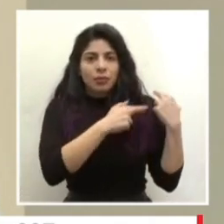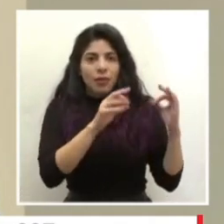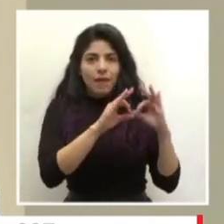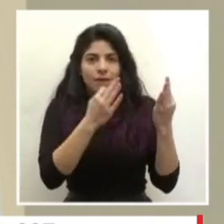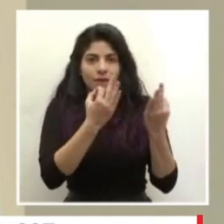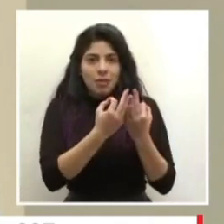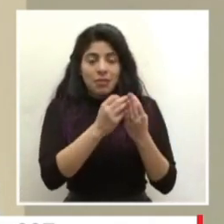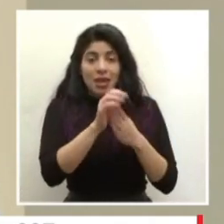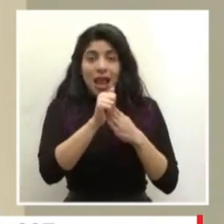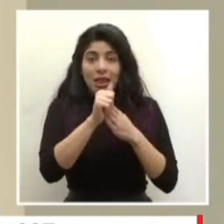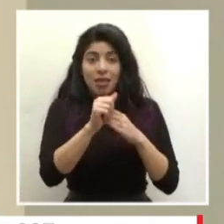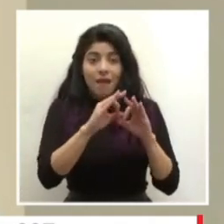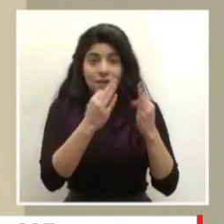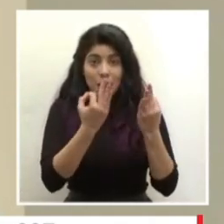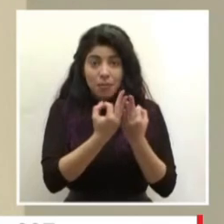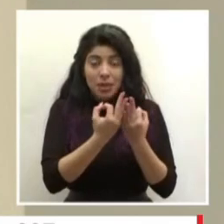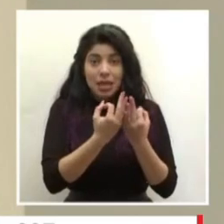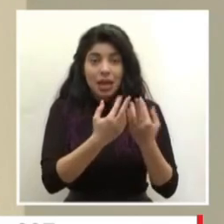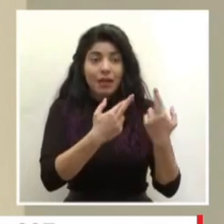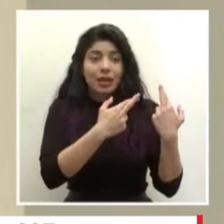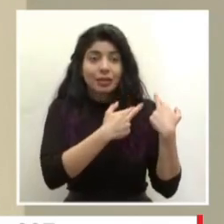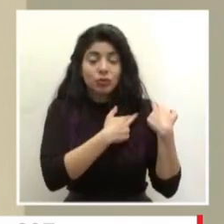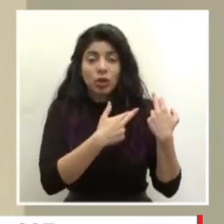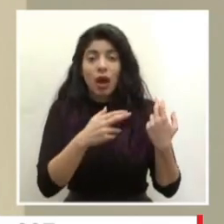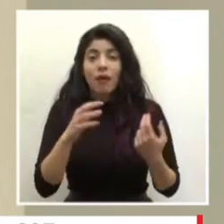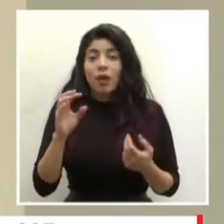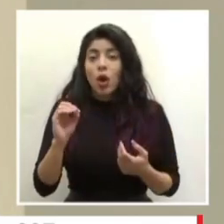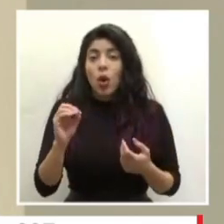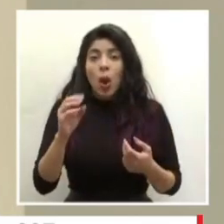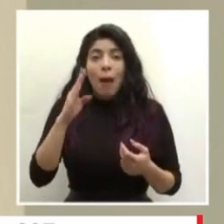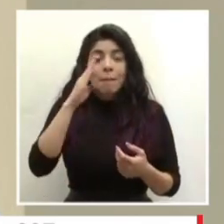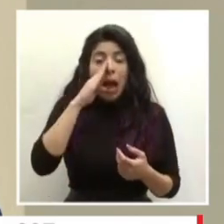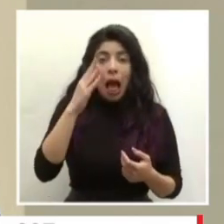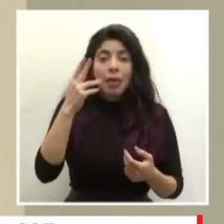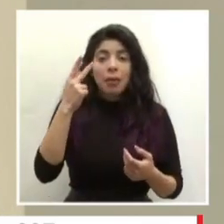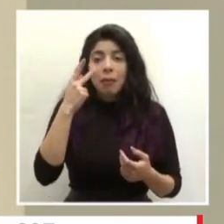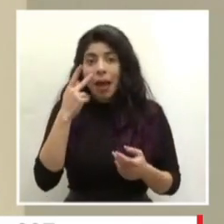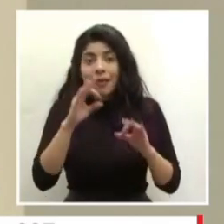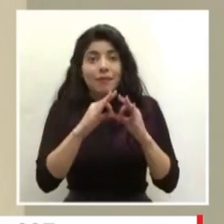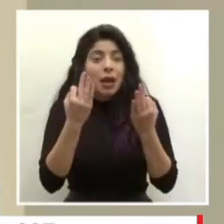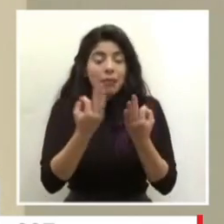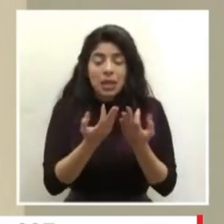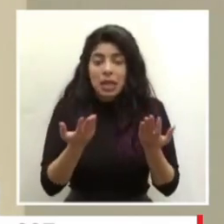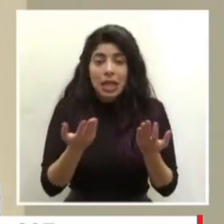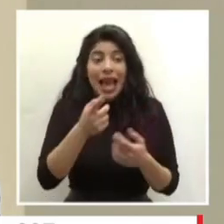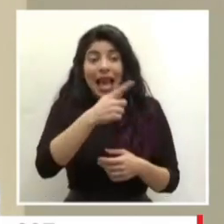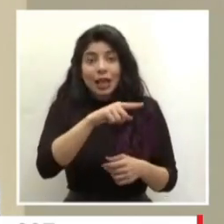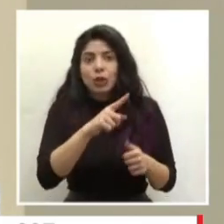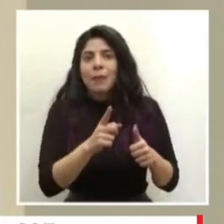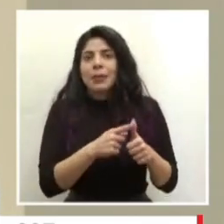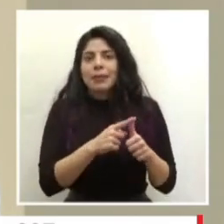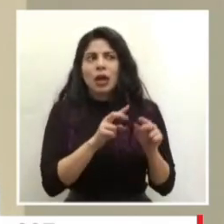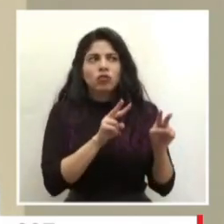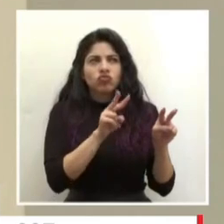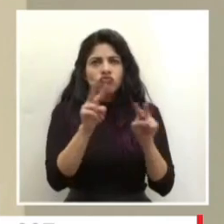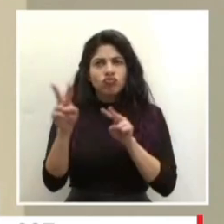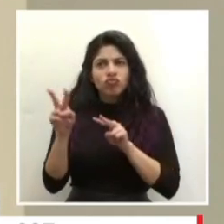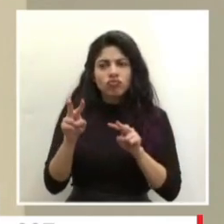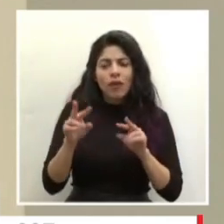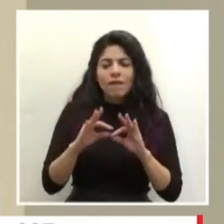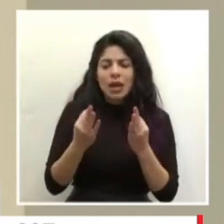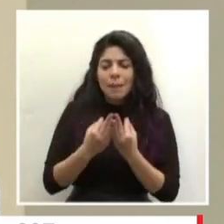sea, el cabeza de familia, el responsable o la madre, el padre, no sé, ellos son los que tienen que estar verificando el